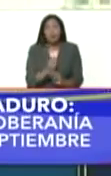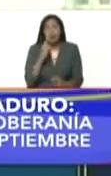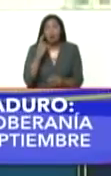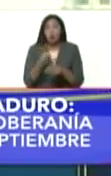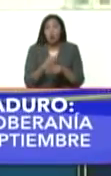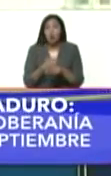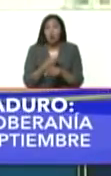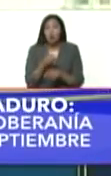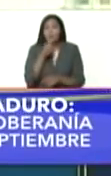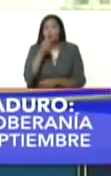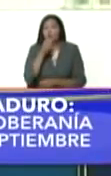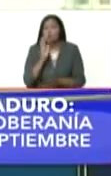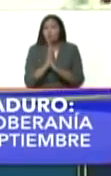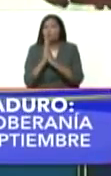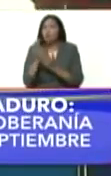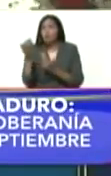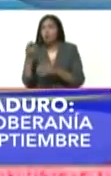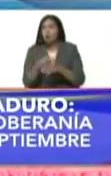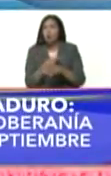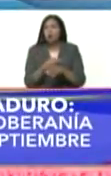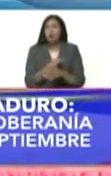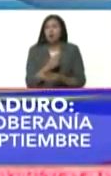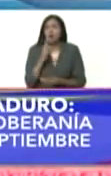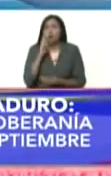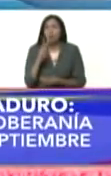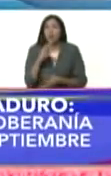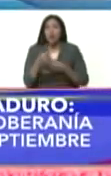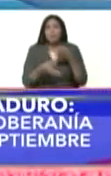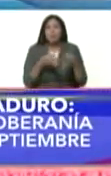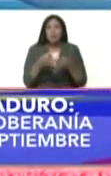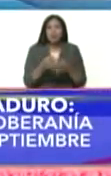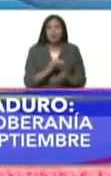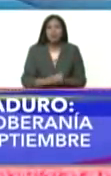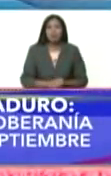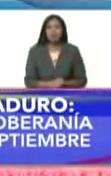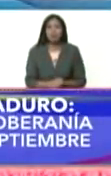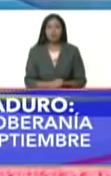Gobernador, un micrófono para el gobernador, por favor, para que lo pueda explicar.